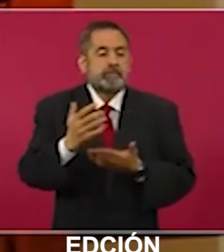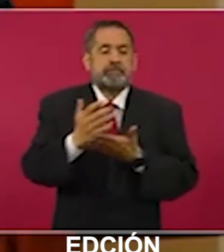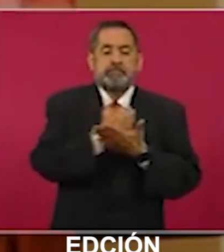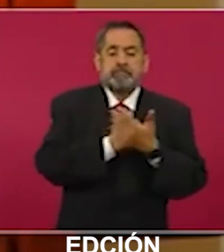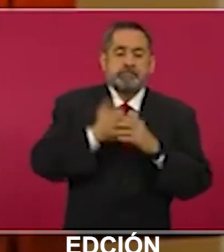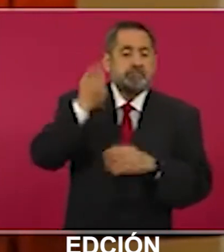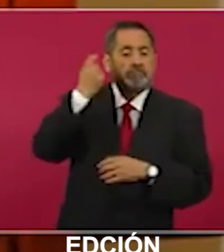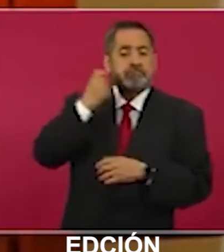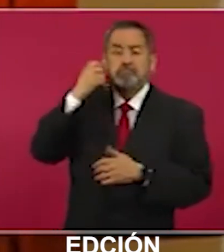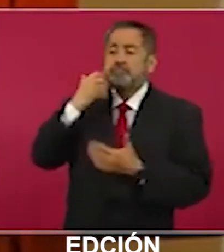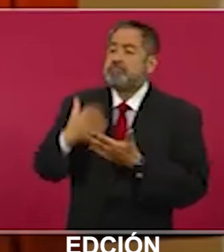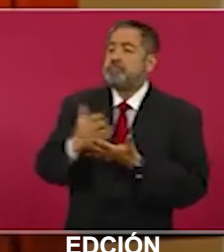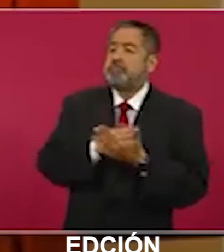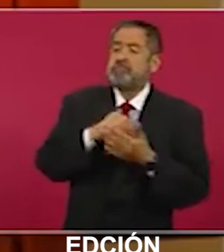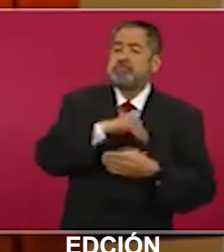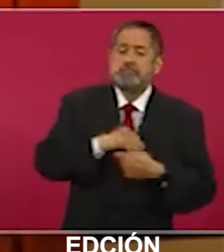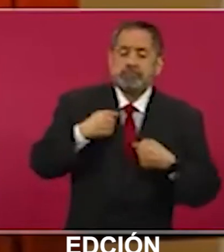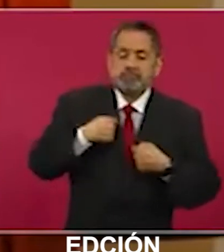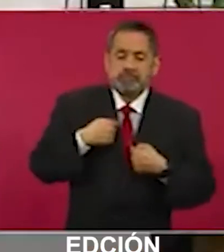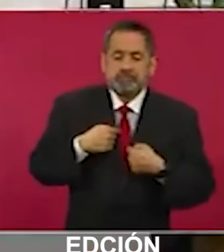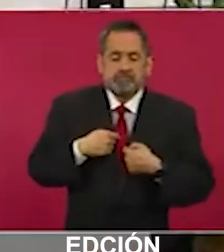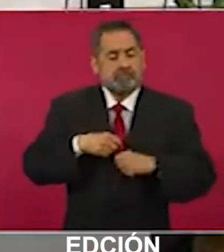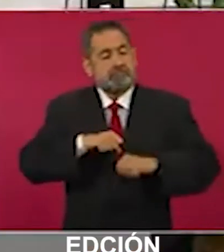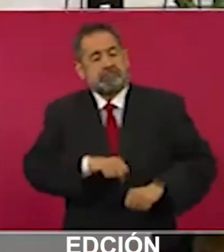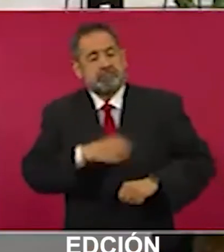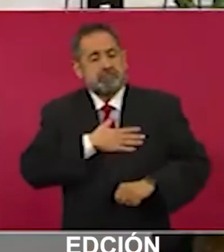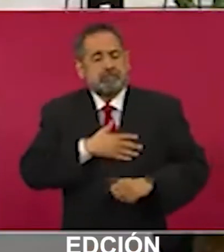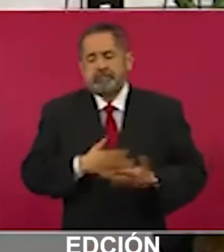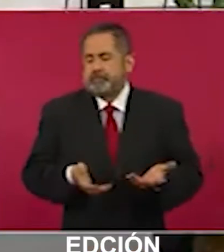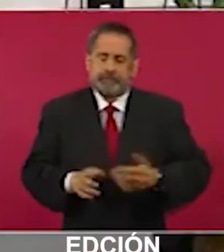era para los machuchones.